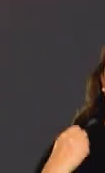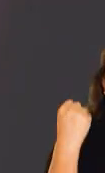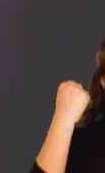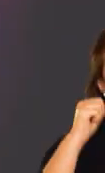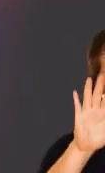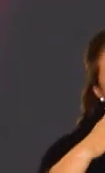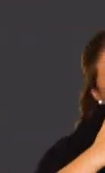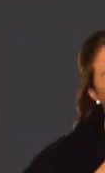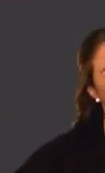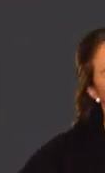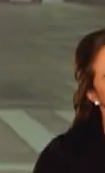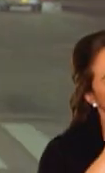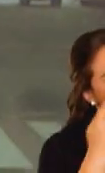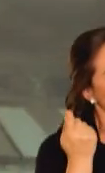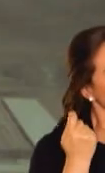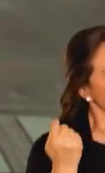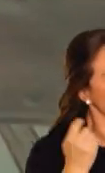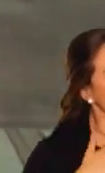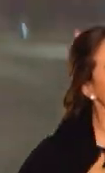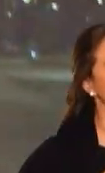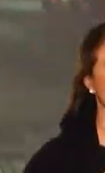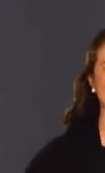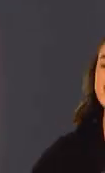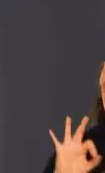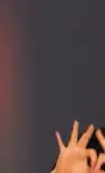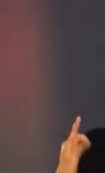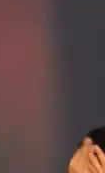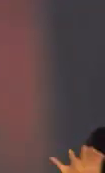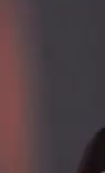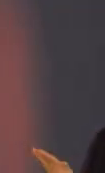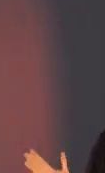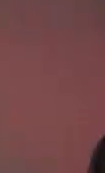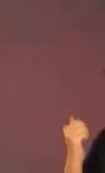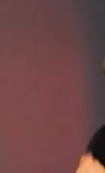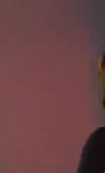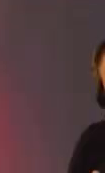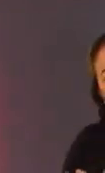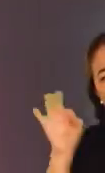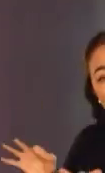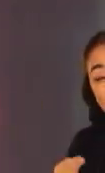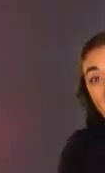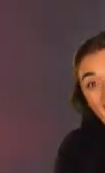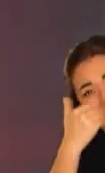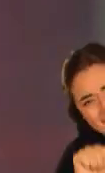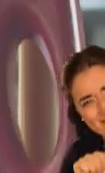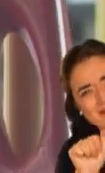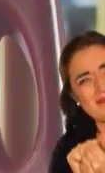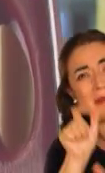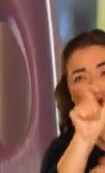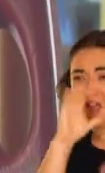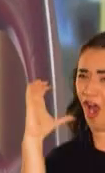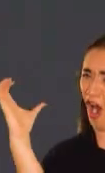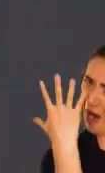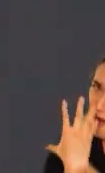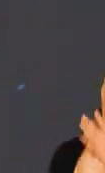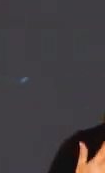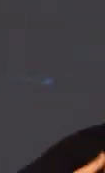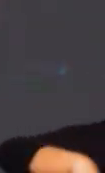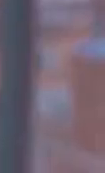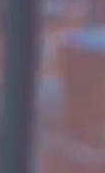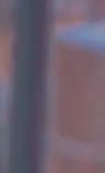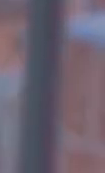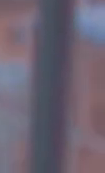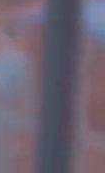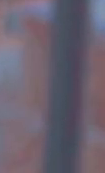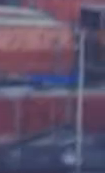vías, respetar la vida y andar sin prisa. Paramos y respiramos y así valoramos a los que nos esperan en casa.